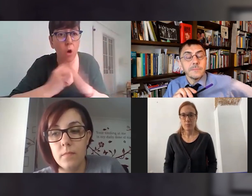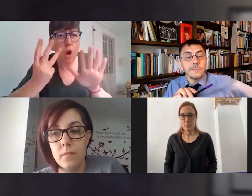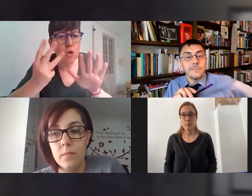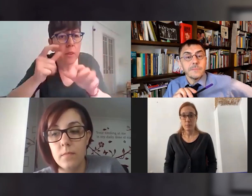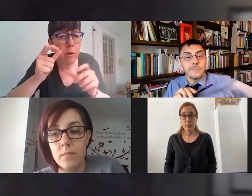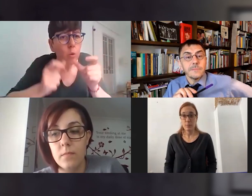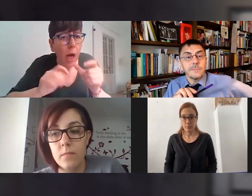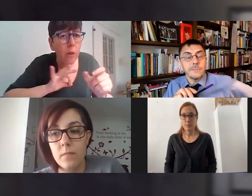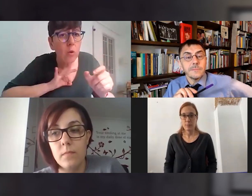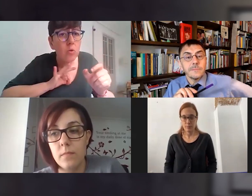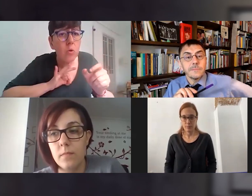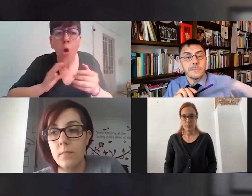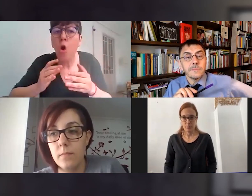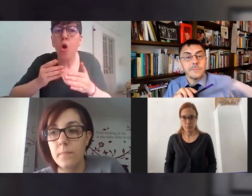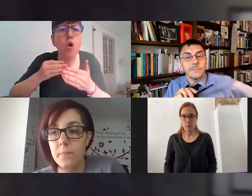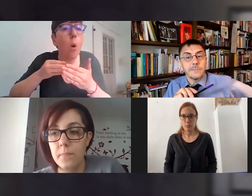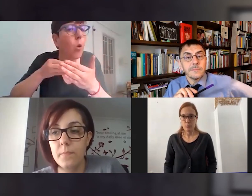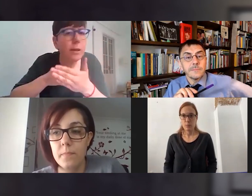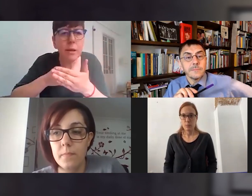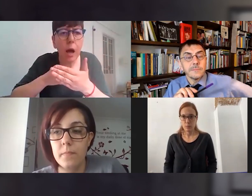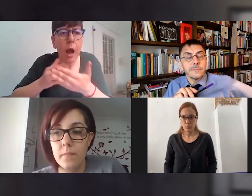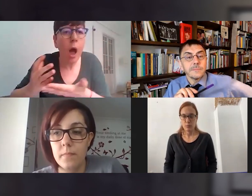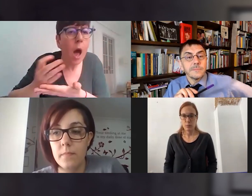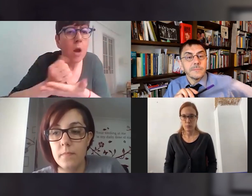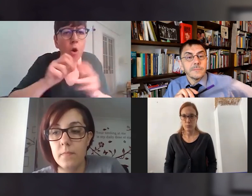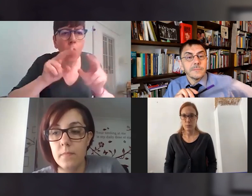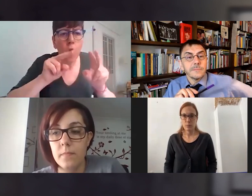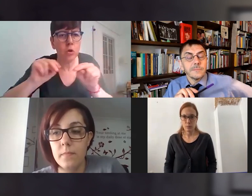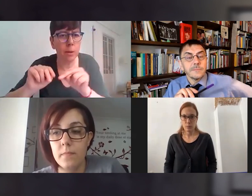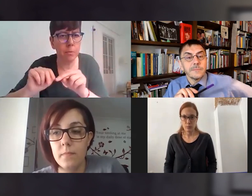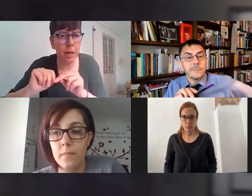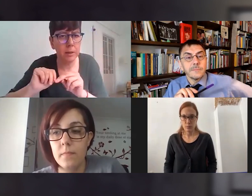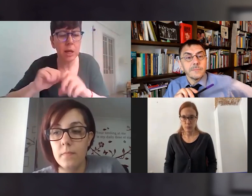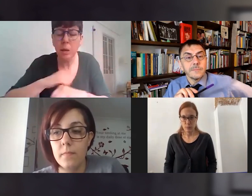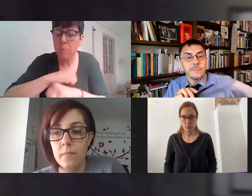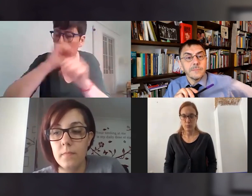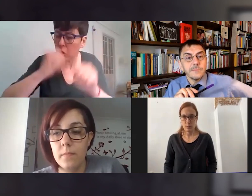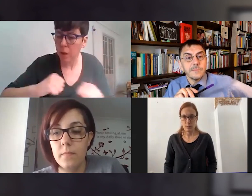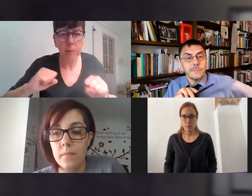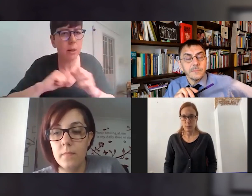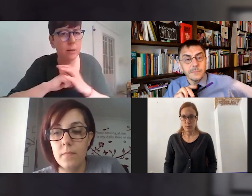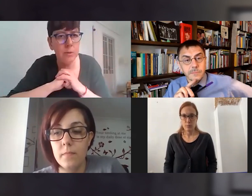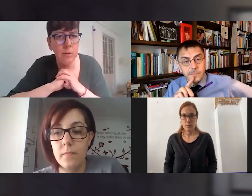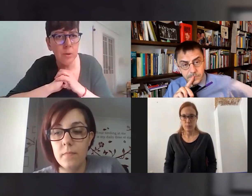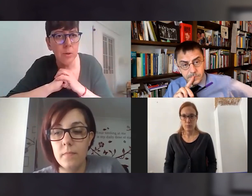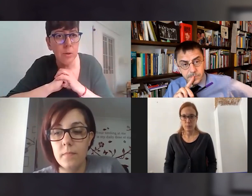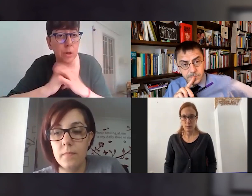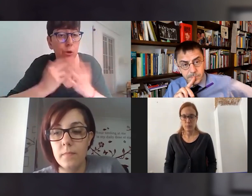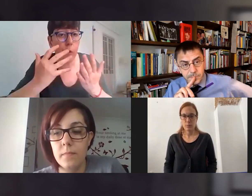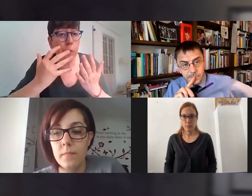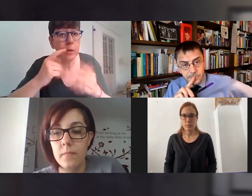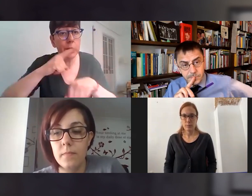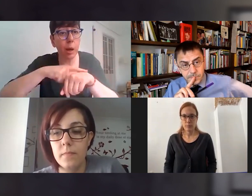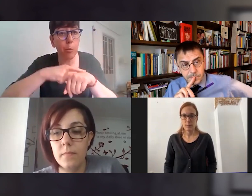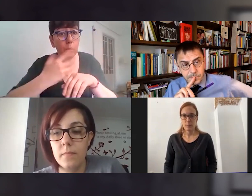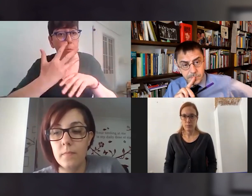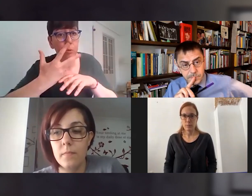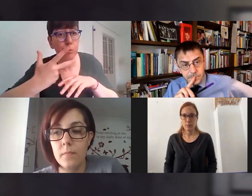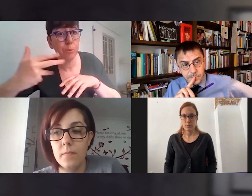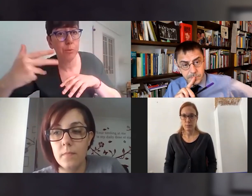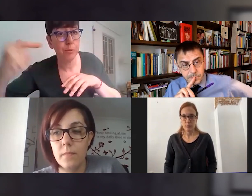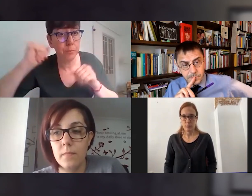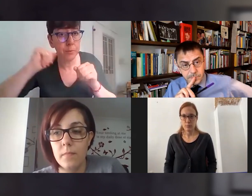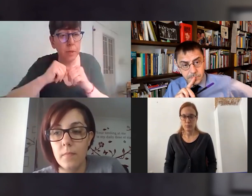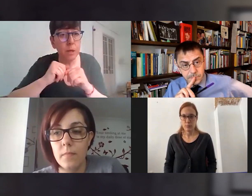Somos pocos y no llegamos a todo. Somos un grupo parlamentario en la Comunidad Valenciana con 8 diputadas y no llegamos a